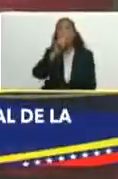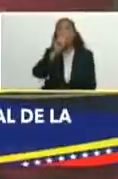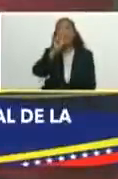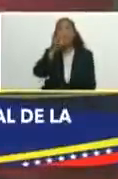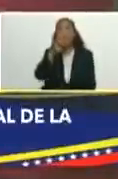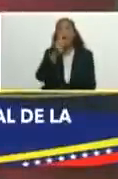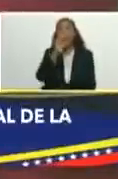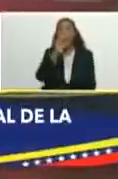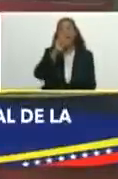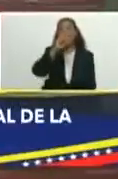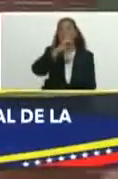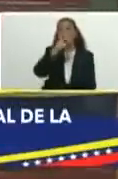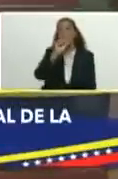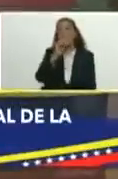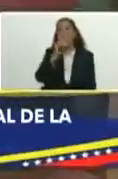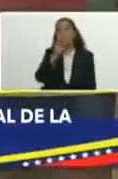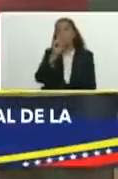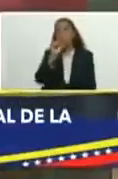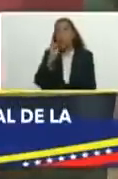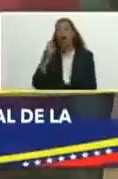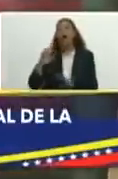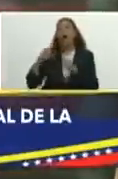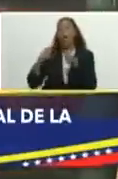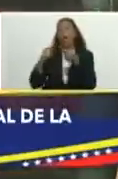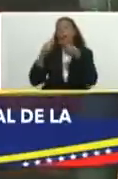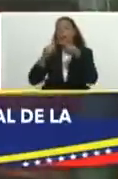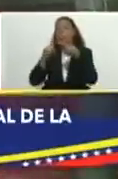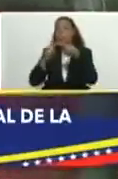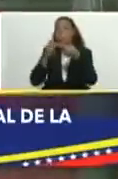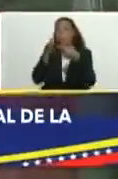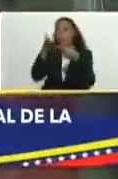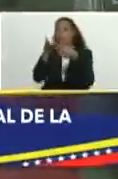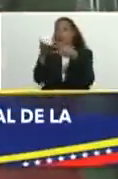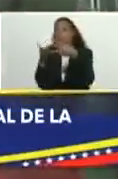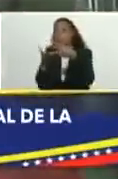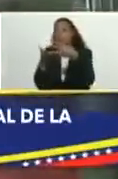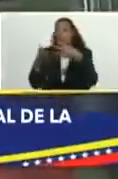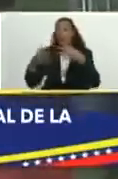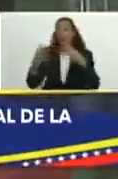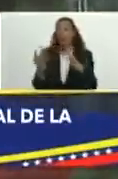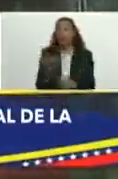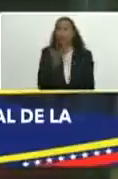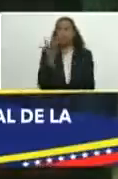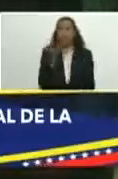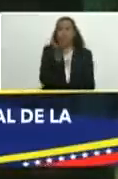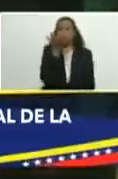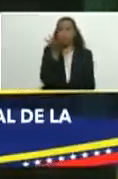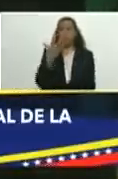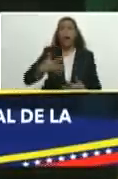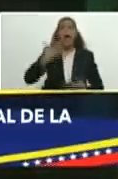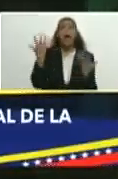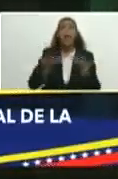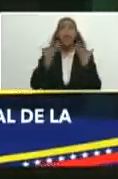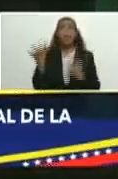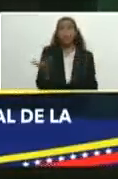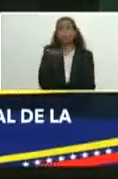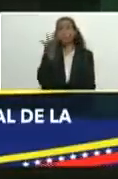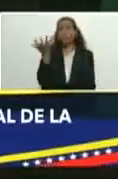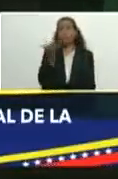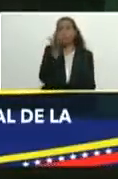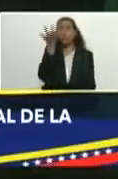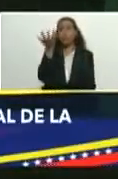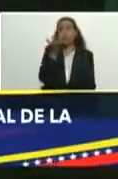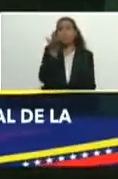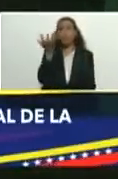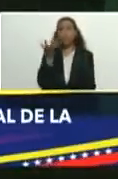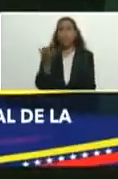Correcto. La cual lleva una primera fase de formado con vapor, entra en un segundo fase que